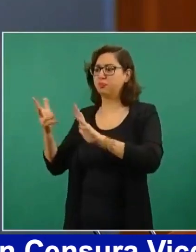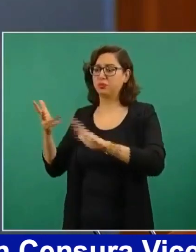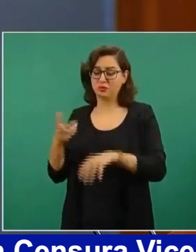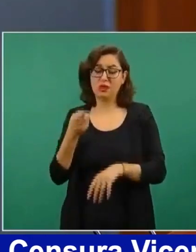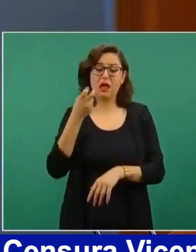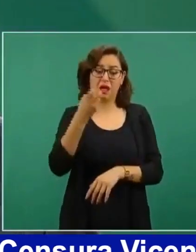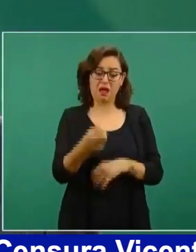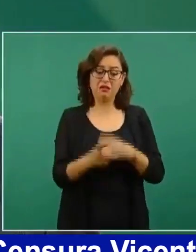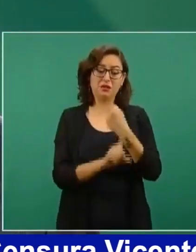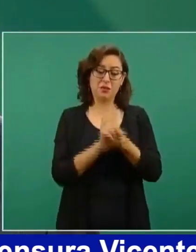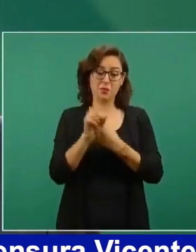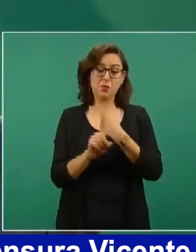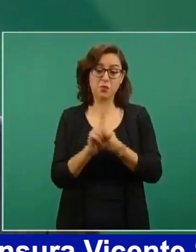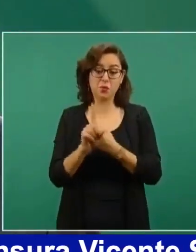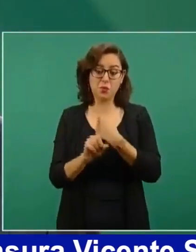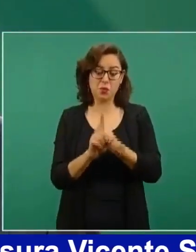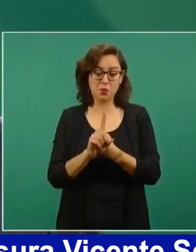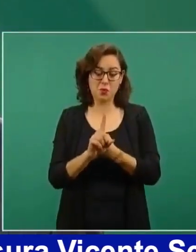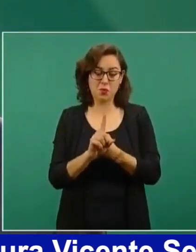Entonces,